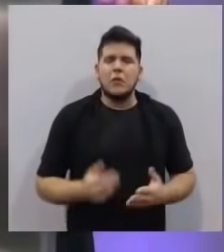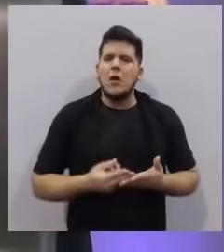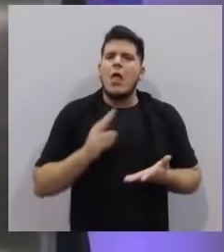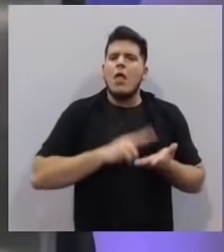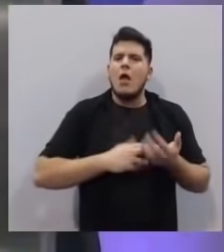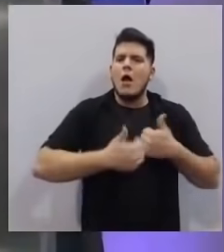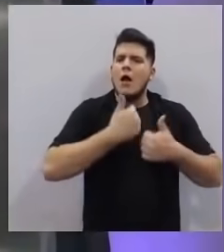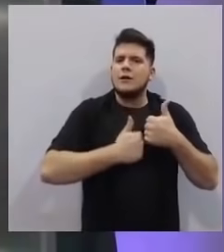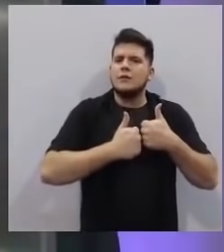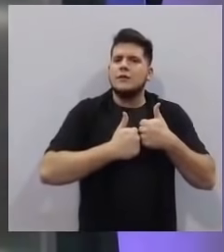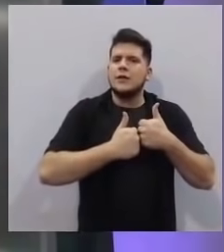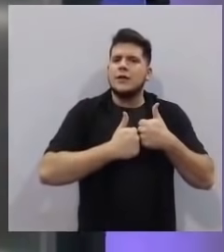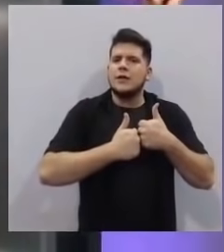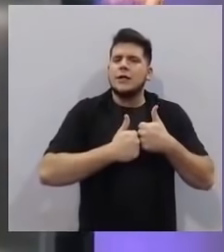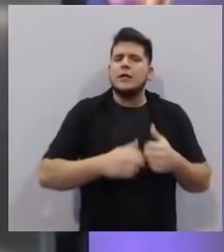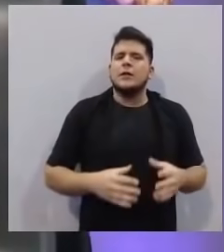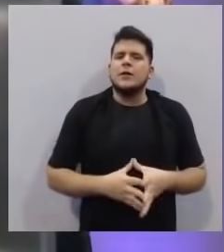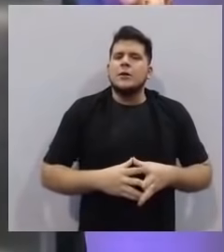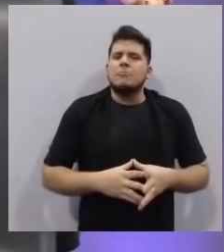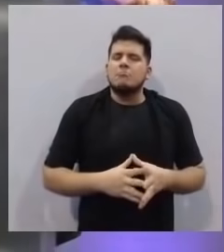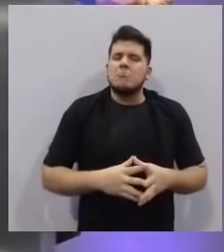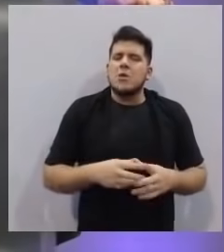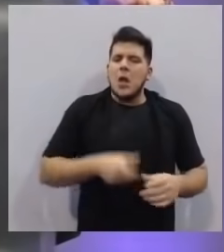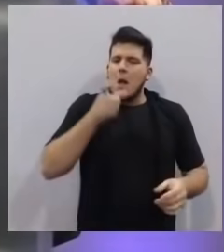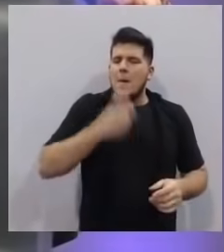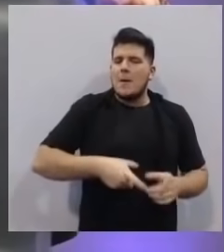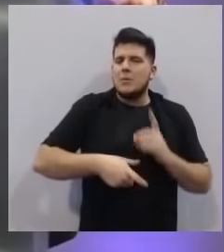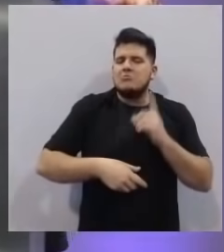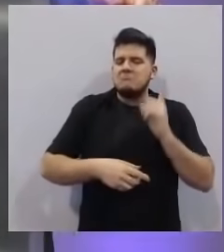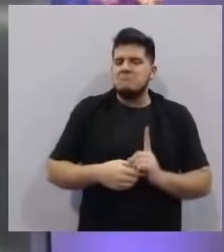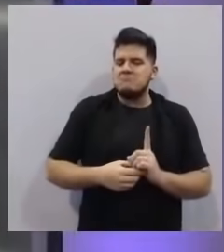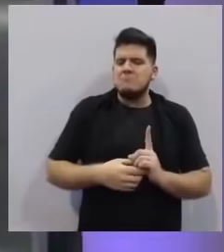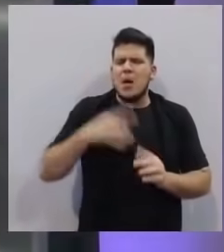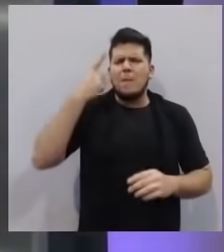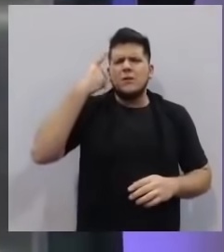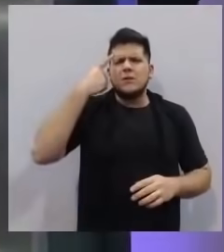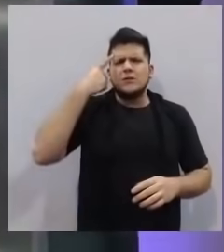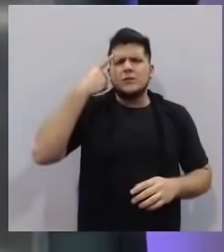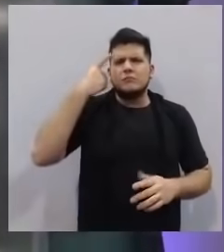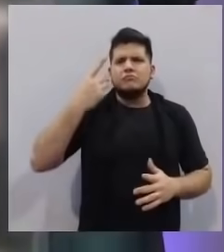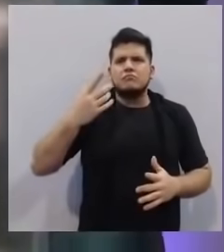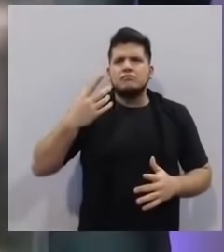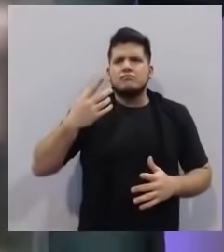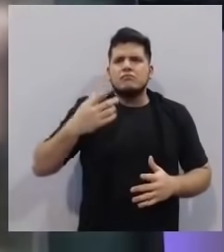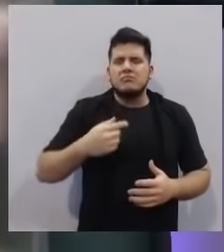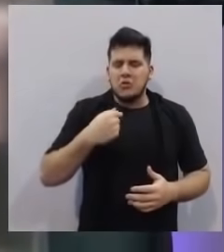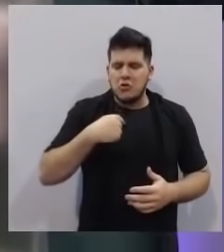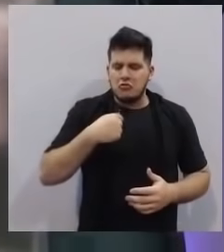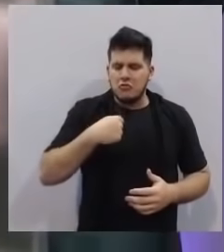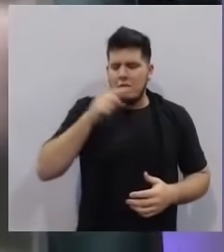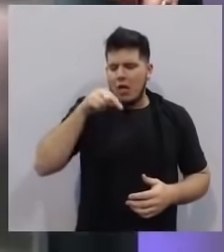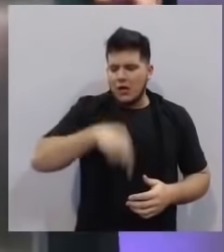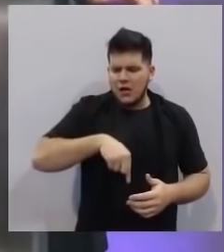padezco de hambre me levantaré e iré a mi padre y le diré padre